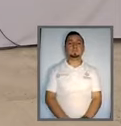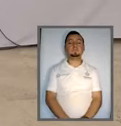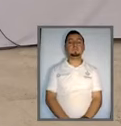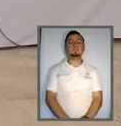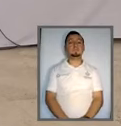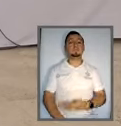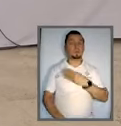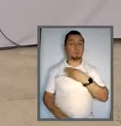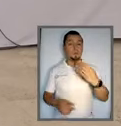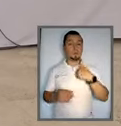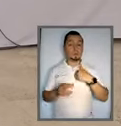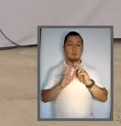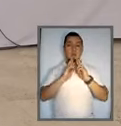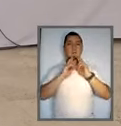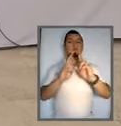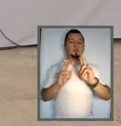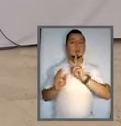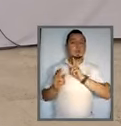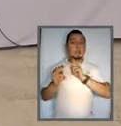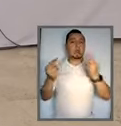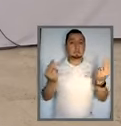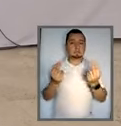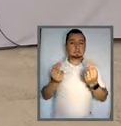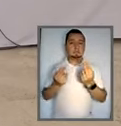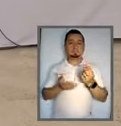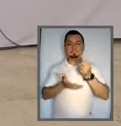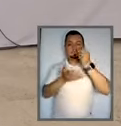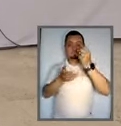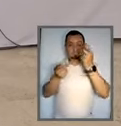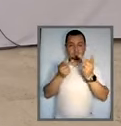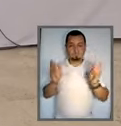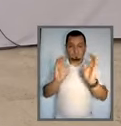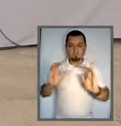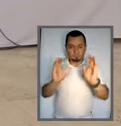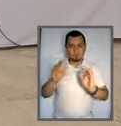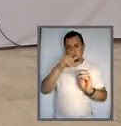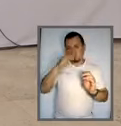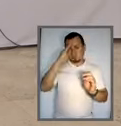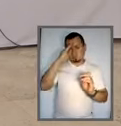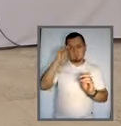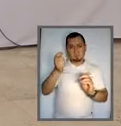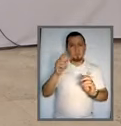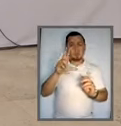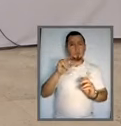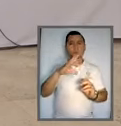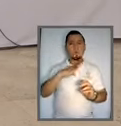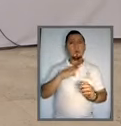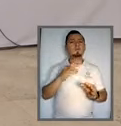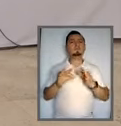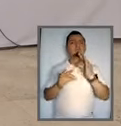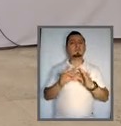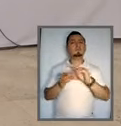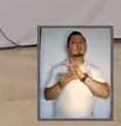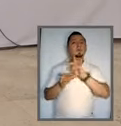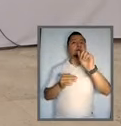Bueno, dando respuesta al tema de la necesidad de recursos electrónicos dinámicos, decir que no hacen falta. Por lo tanto,